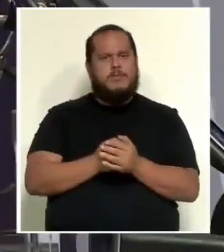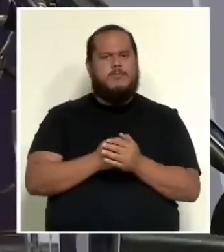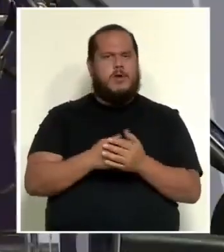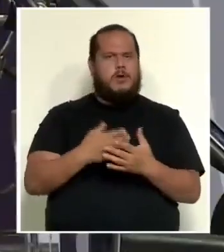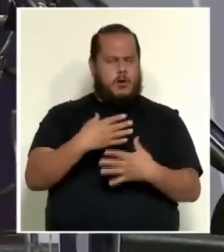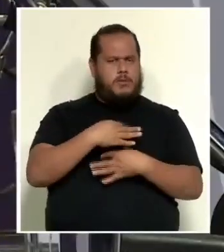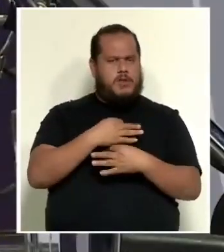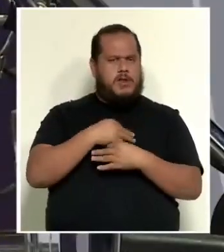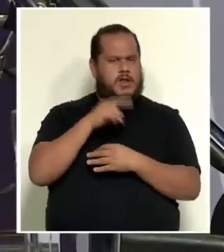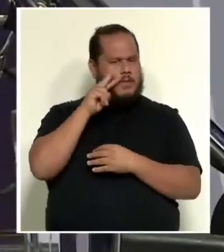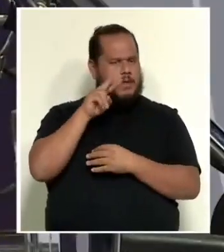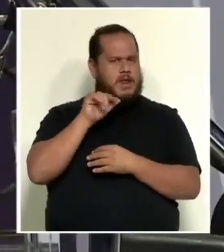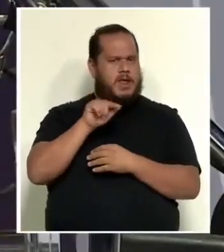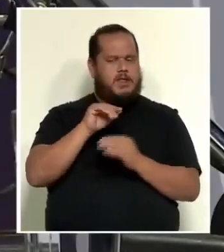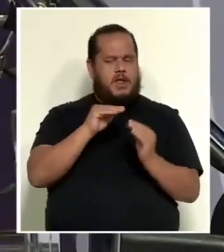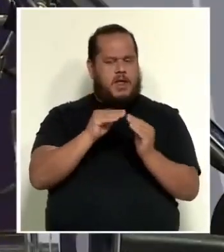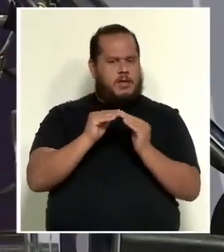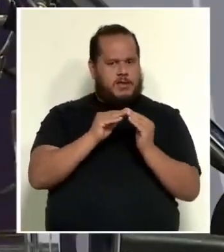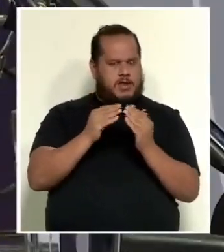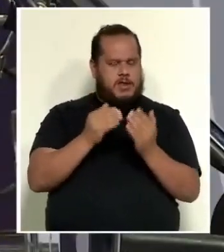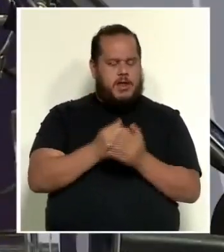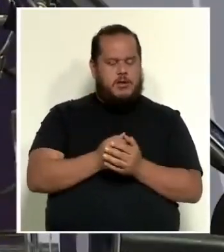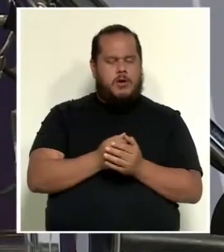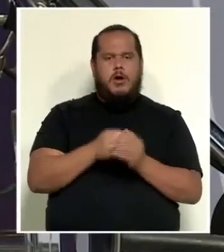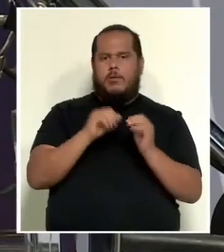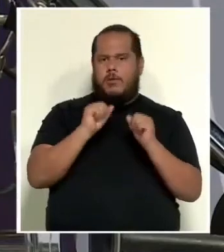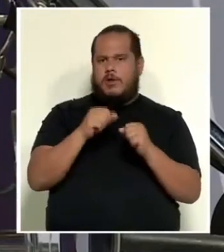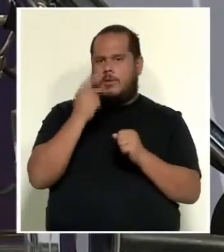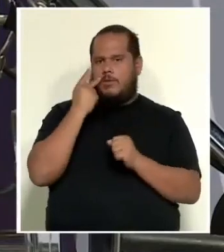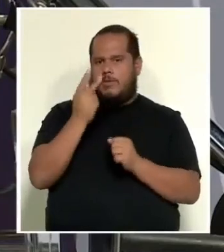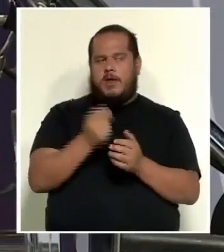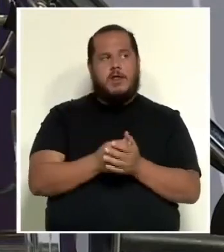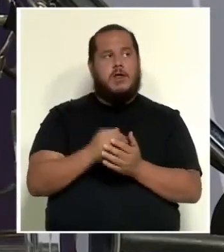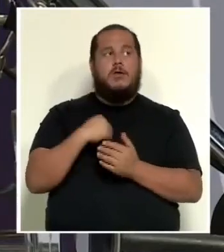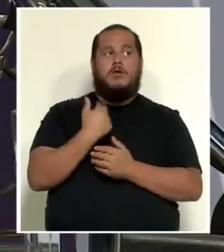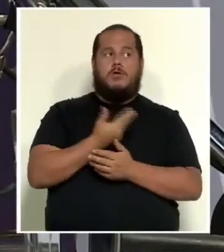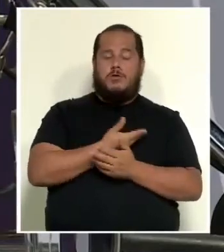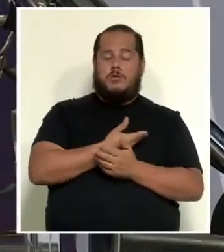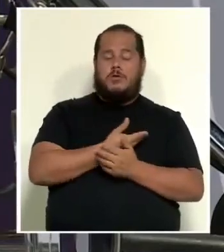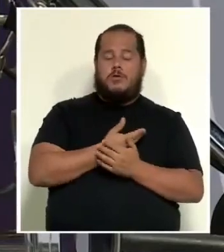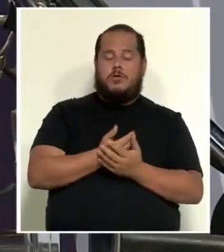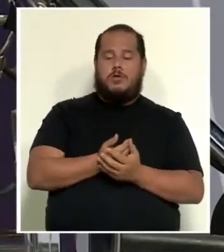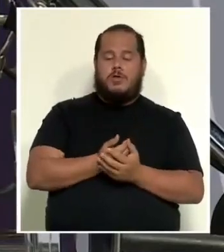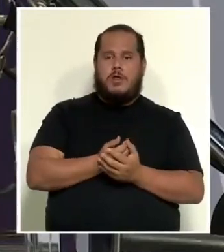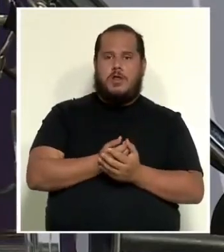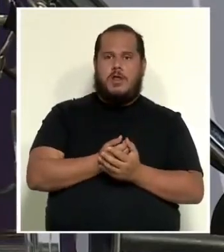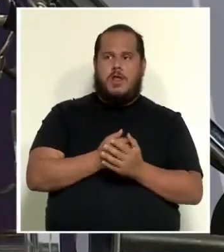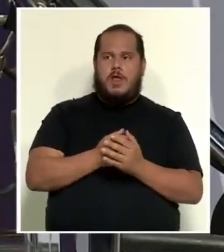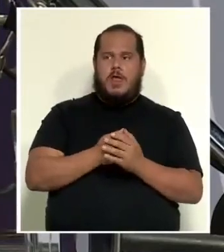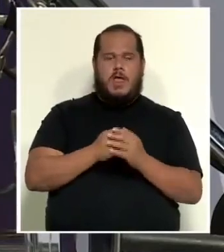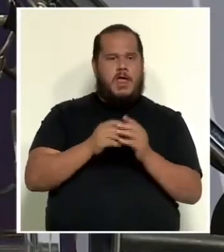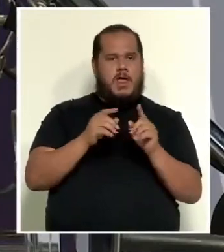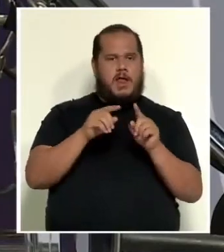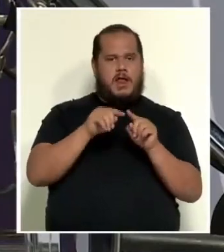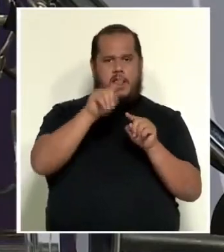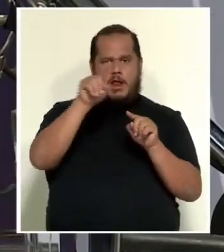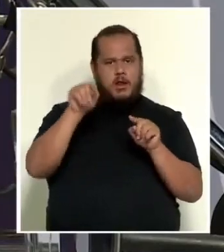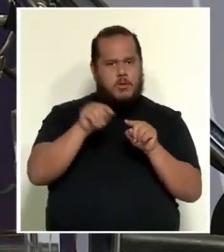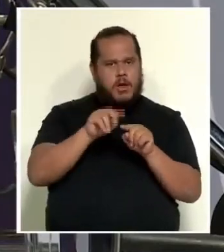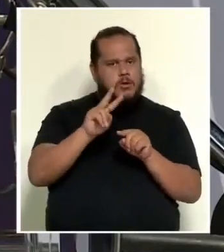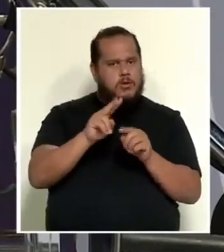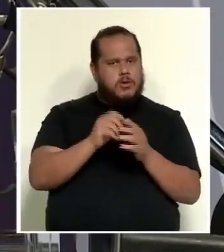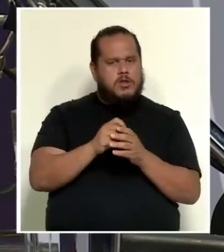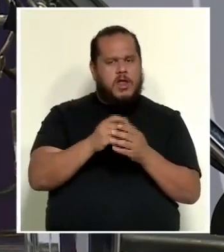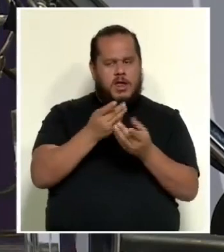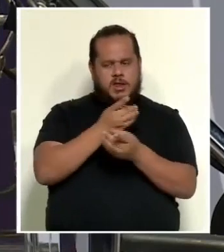poco el vecindario y si es posible, Carlos, pudiéramos ver nosotros el cuadro 2, que es de